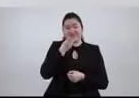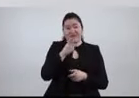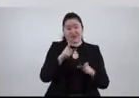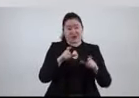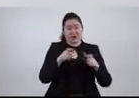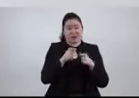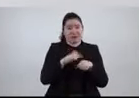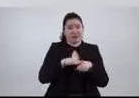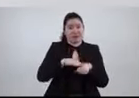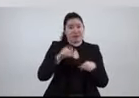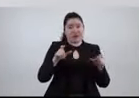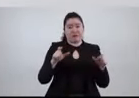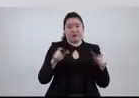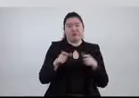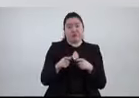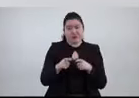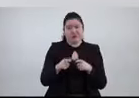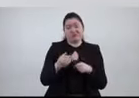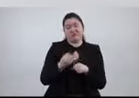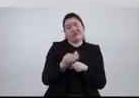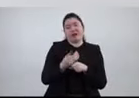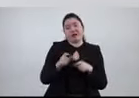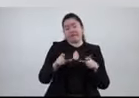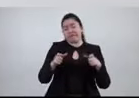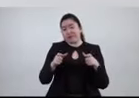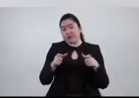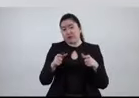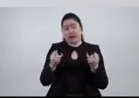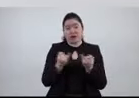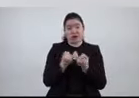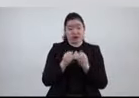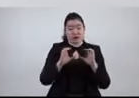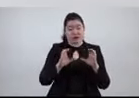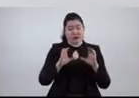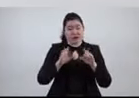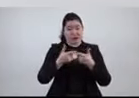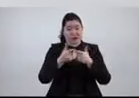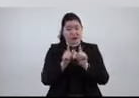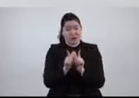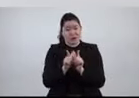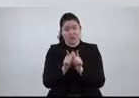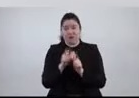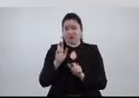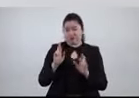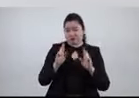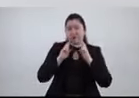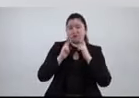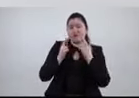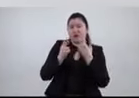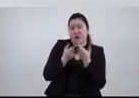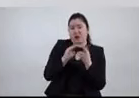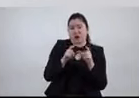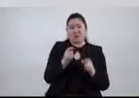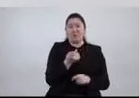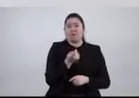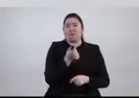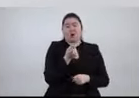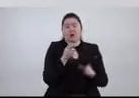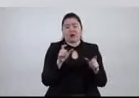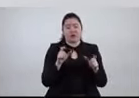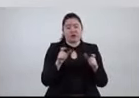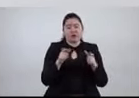disminución mayor, finalmente se reunió de nuevo el Comité de Presas y es una disminución menor para la próxima